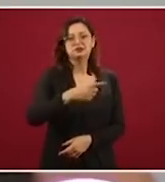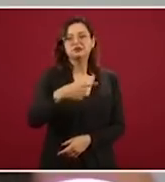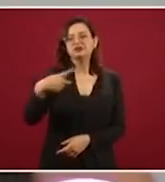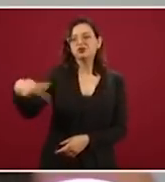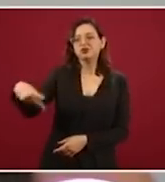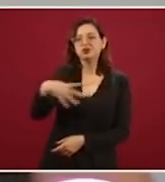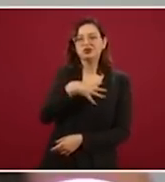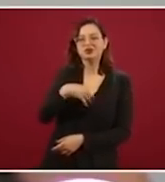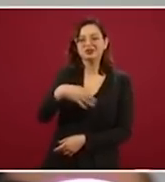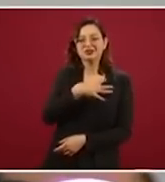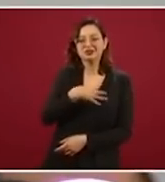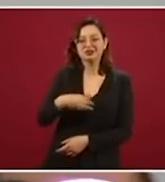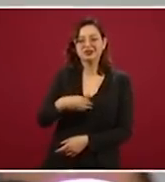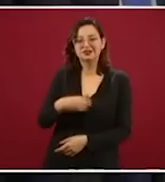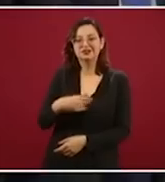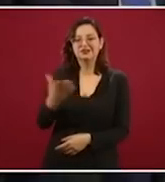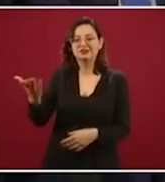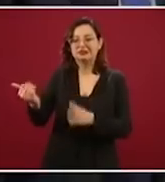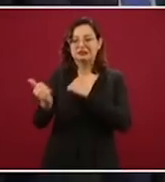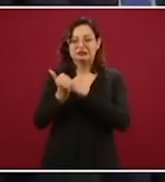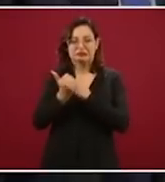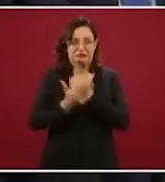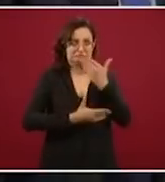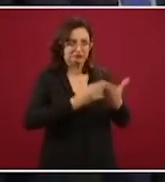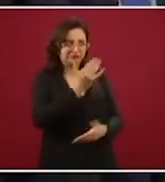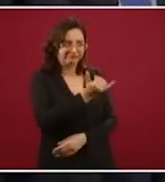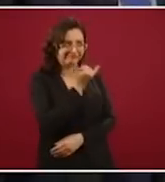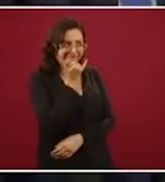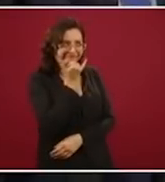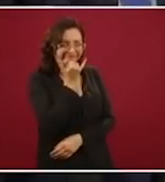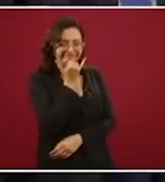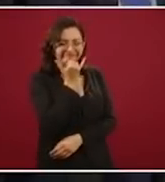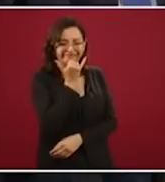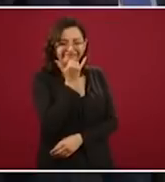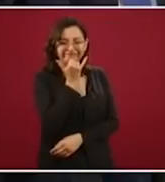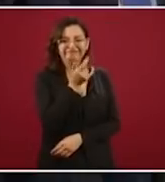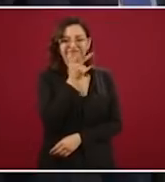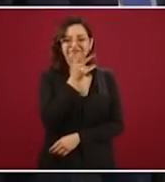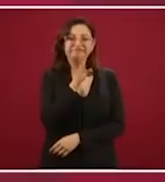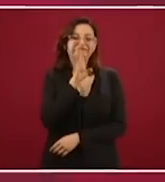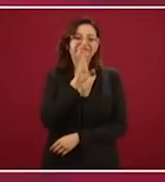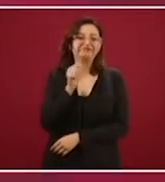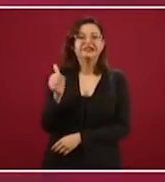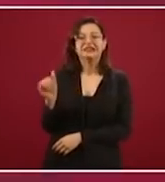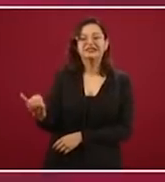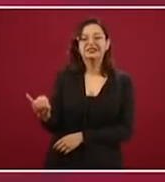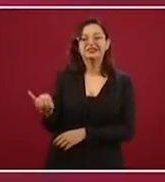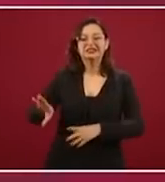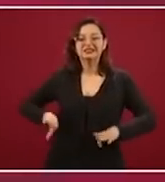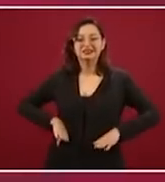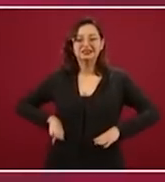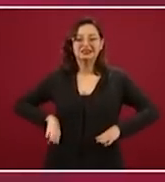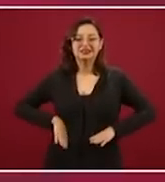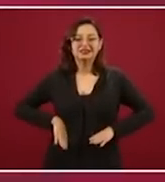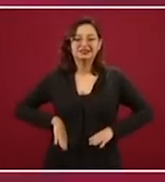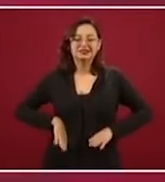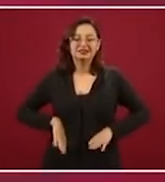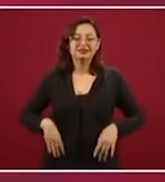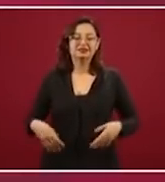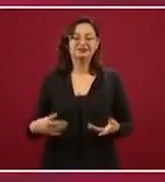Y me mandan a ofrecer disculpas los papás. Es decir, no